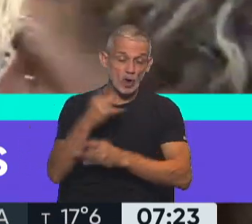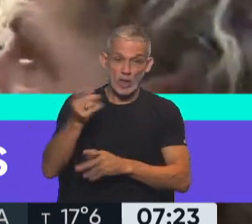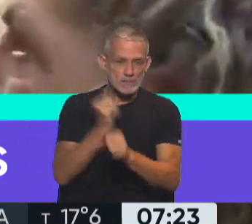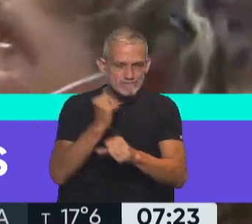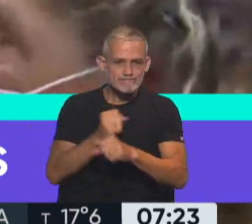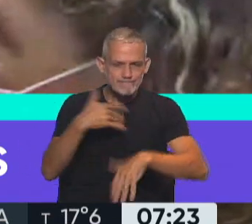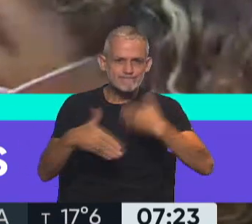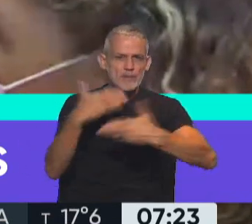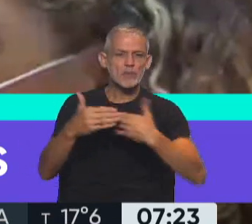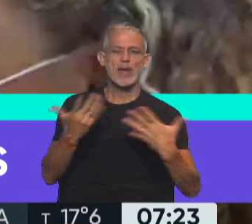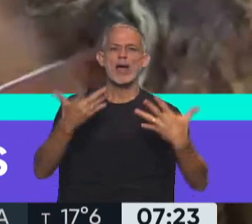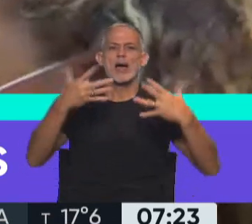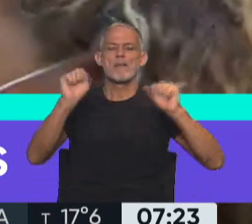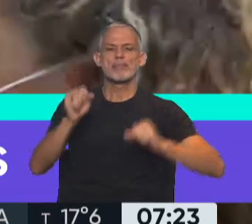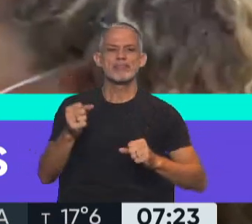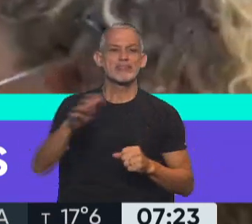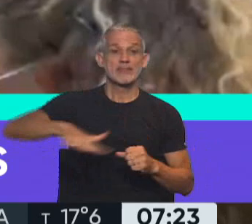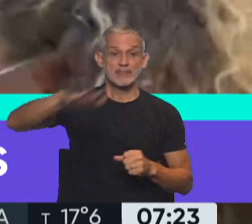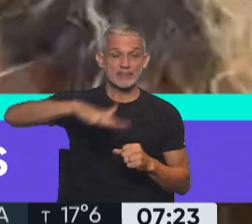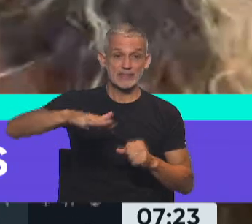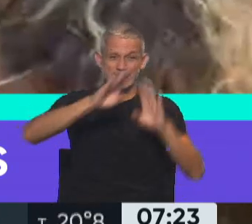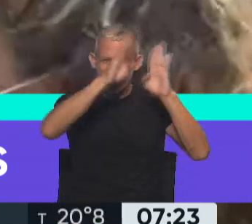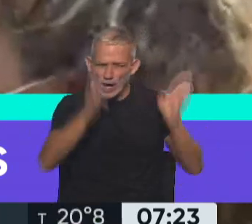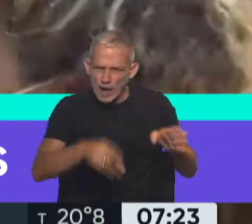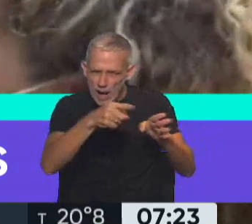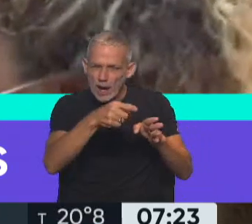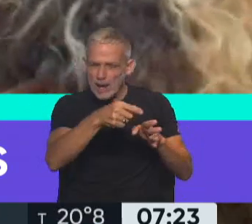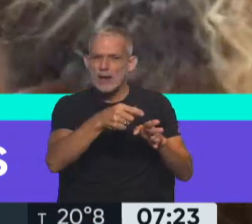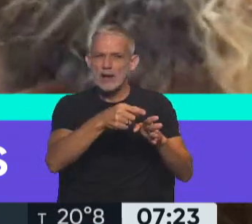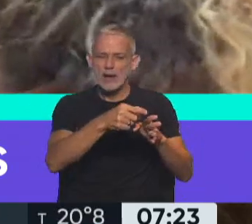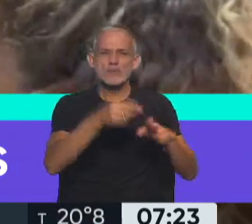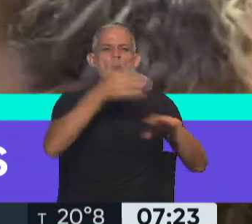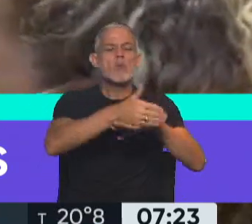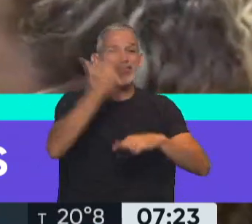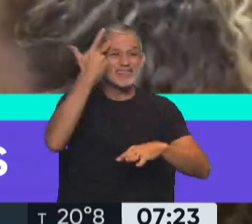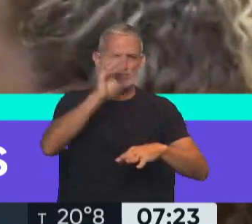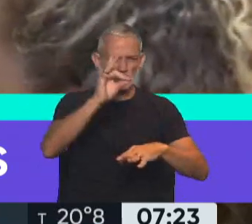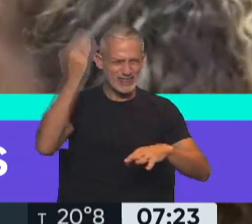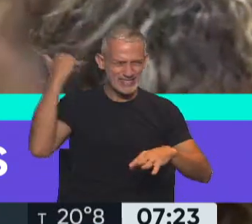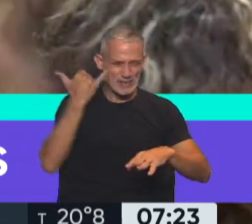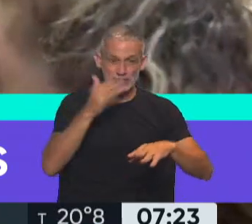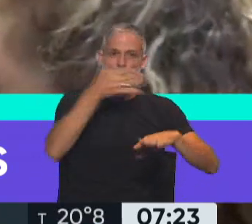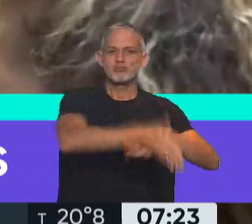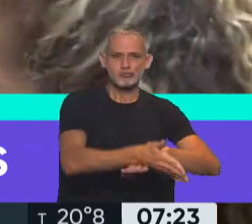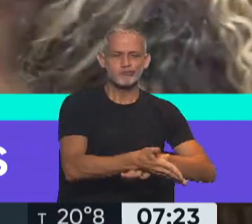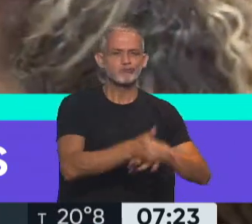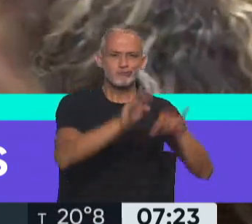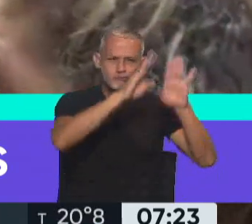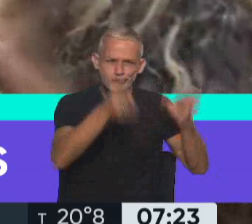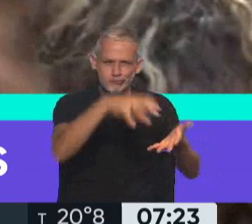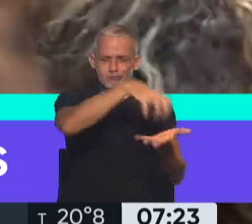poder encontrar este búnker que precisamente lo allanamos el 18 de diciembre y que de